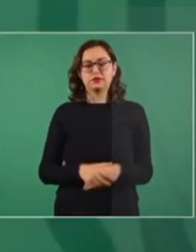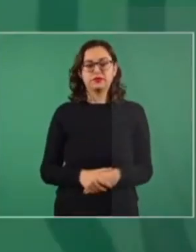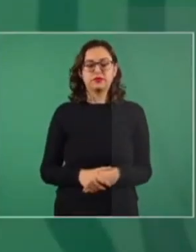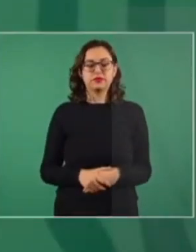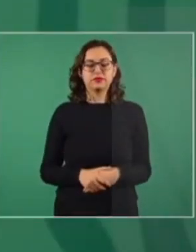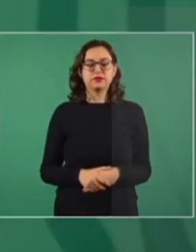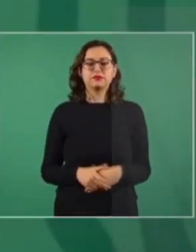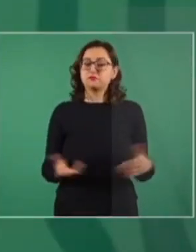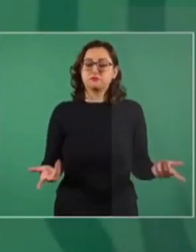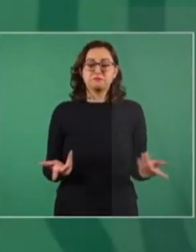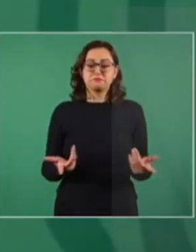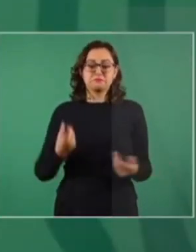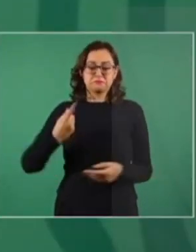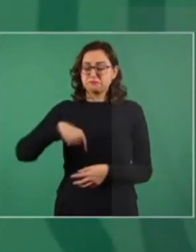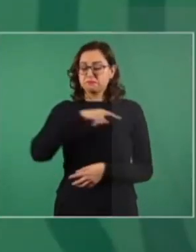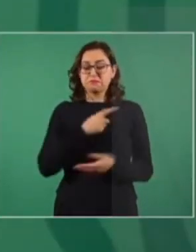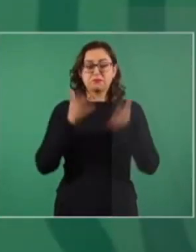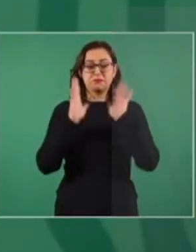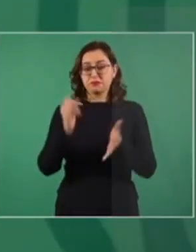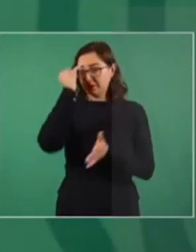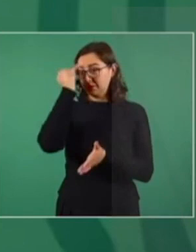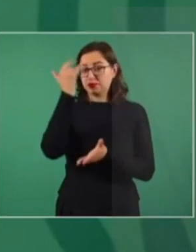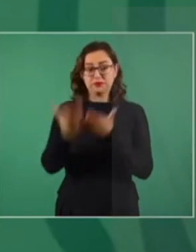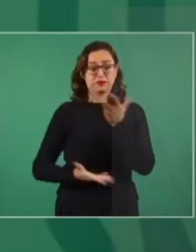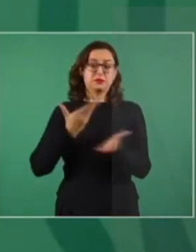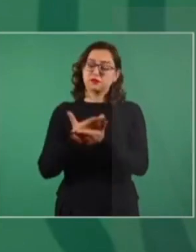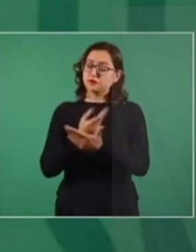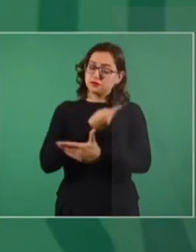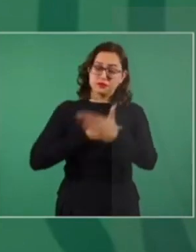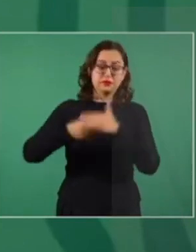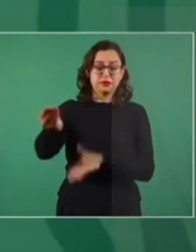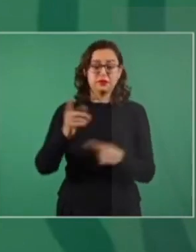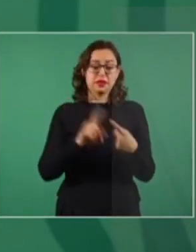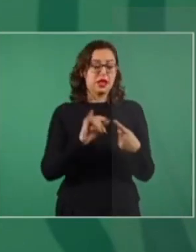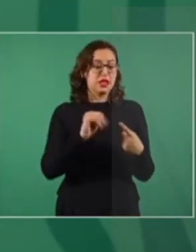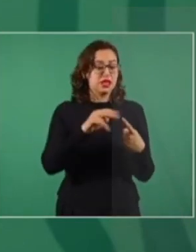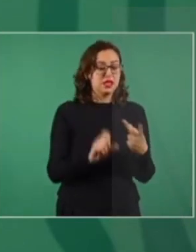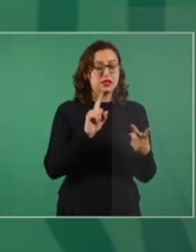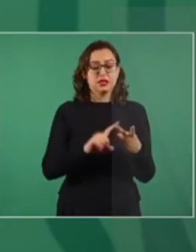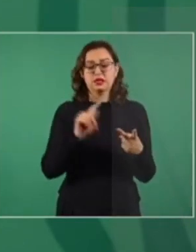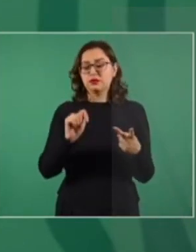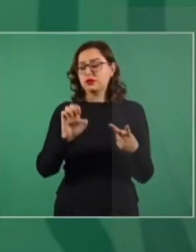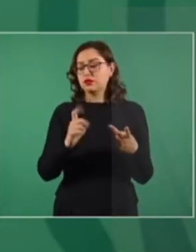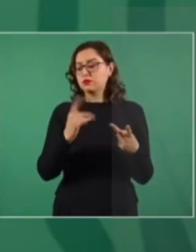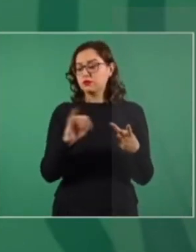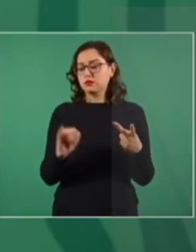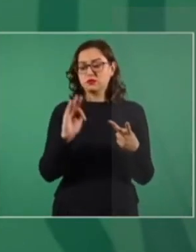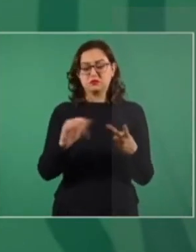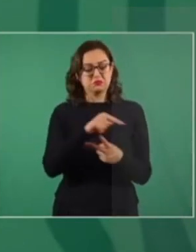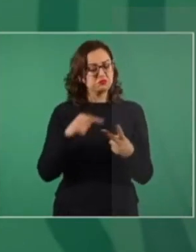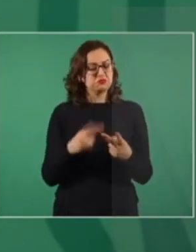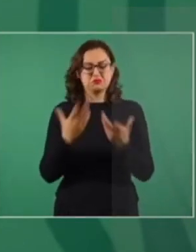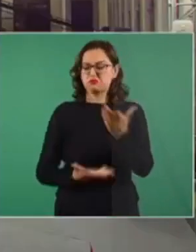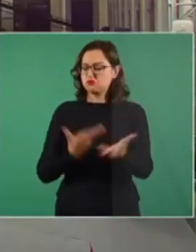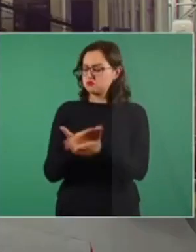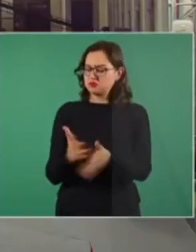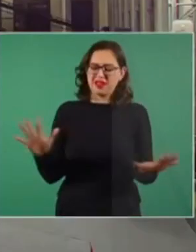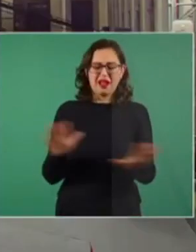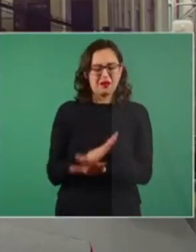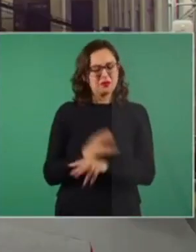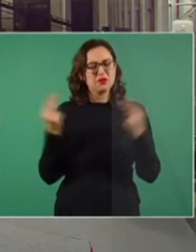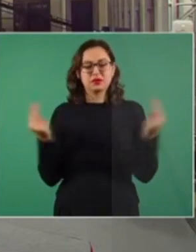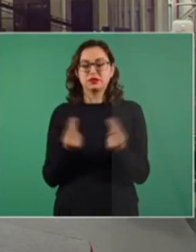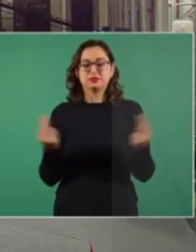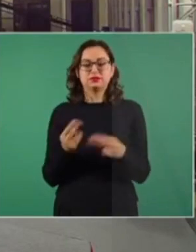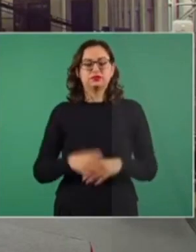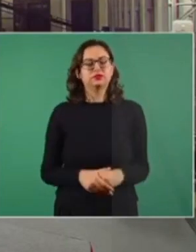presentar una iniciativa de reforma. Está muy mal tanto el INE como el Tribunal Electoral. En la reforma, por ejemplo, usted plantearía,